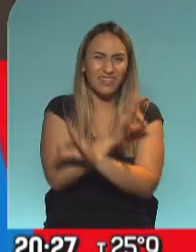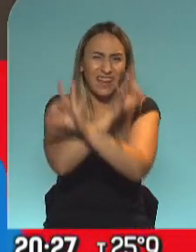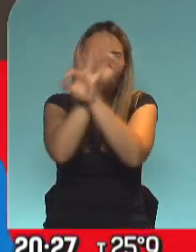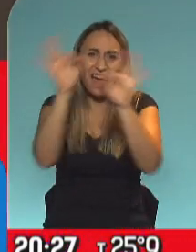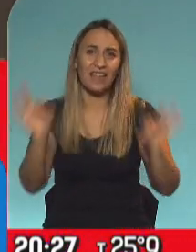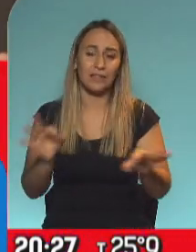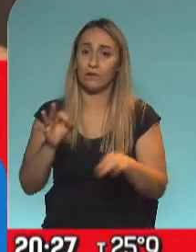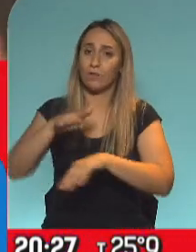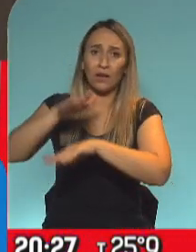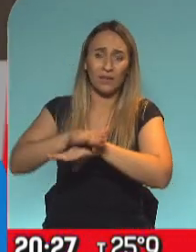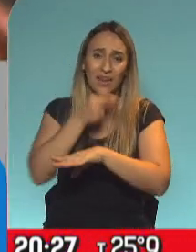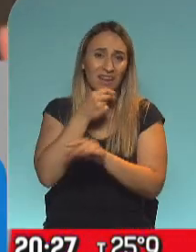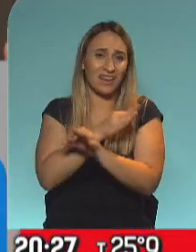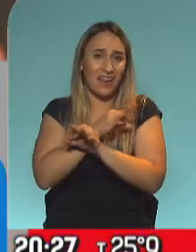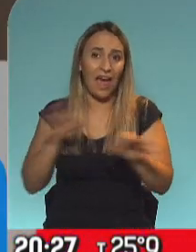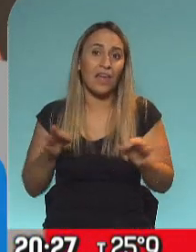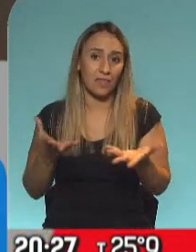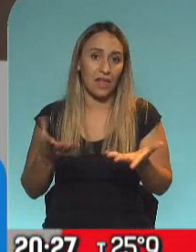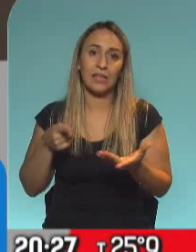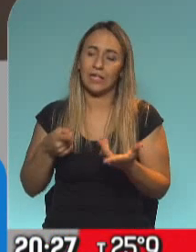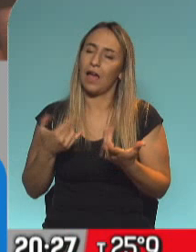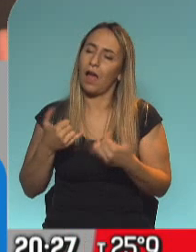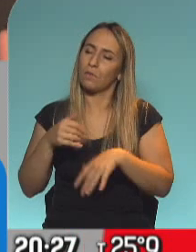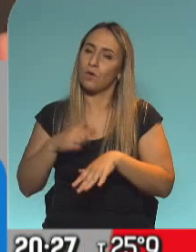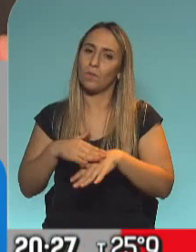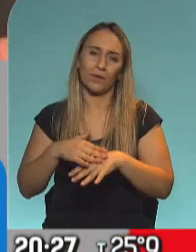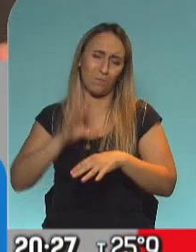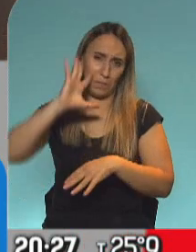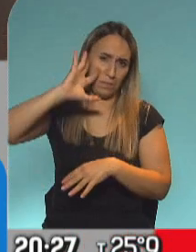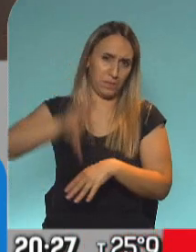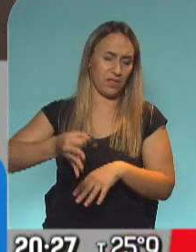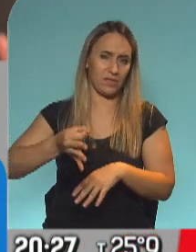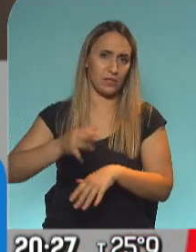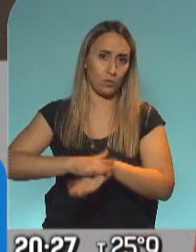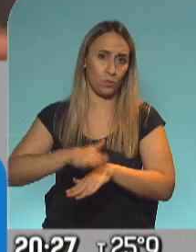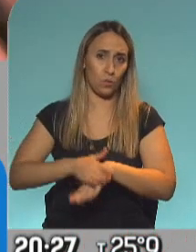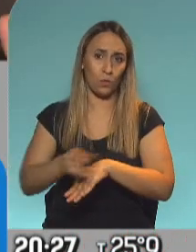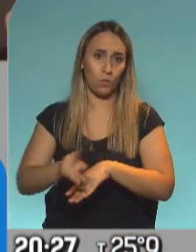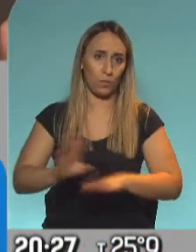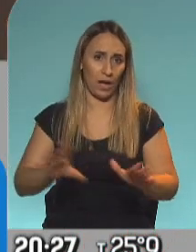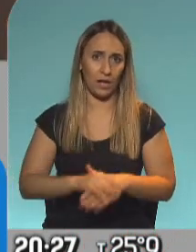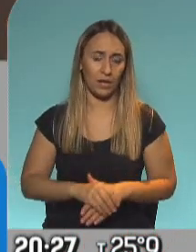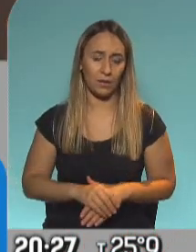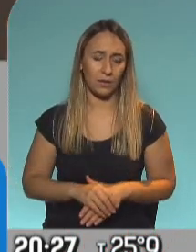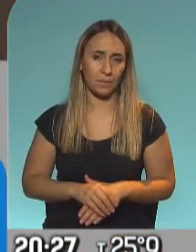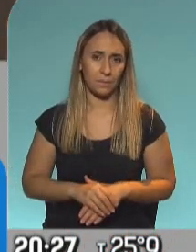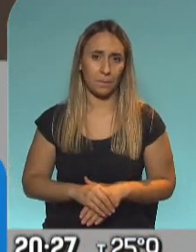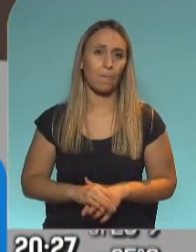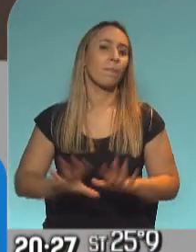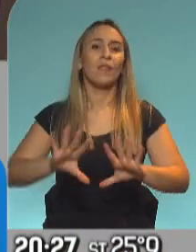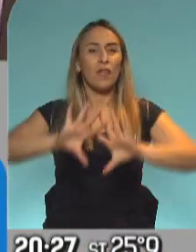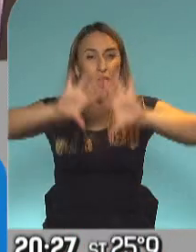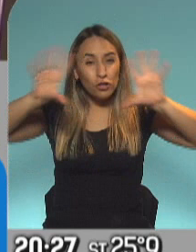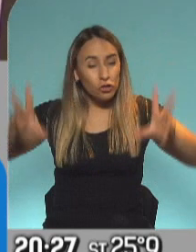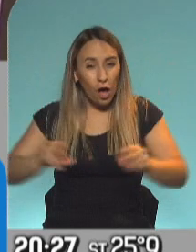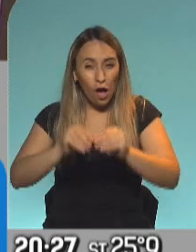imprudente y actuó con una culpa temeraria, pero harto evidente, básicamente, ¿no? Doctor, no me cabe la menor duda de esto, digamos, ¿no? Dentro de la imprudencia se podría